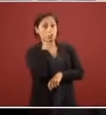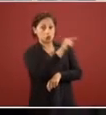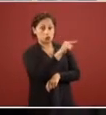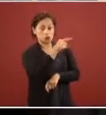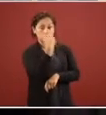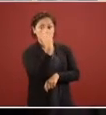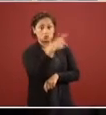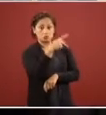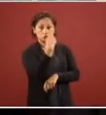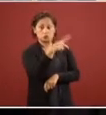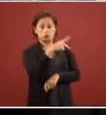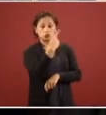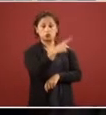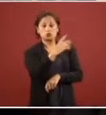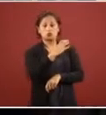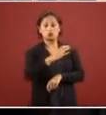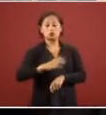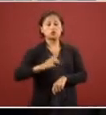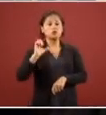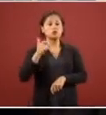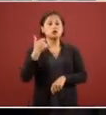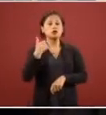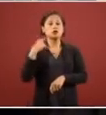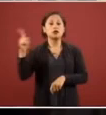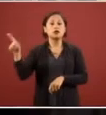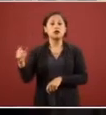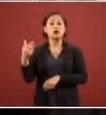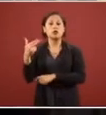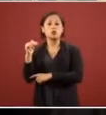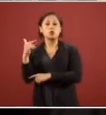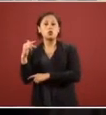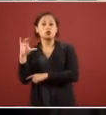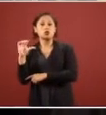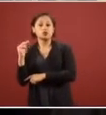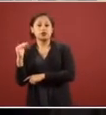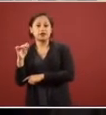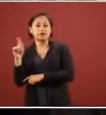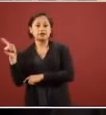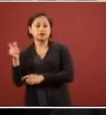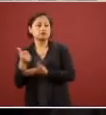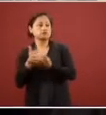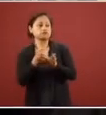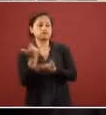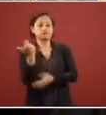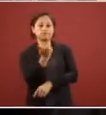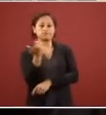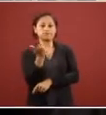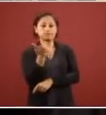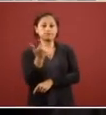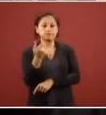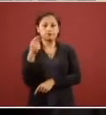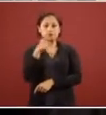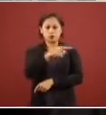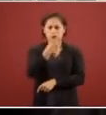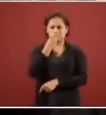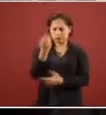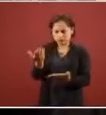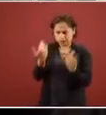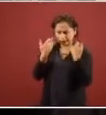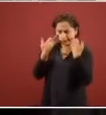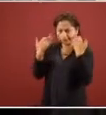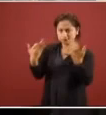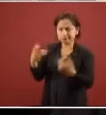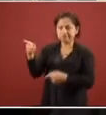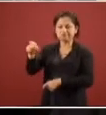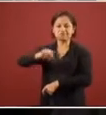Chávez. E incluso usted lo denunciaba que presentara pruebas, cosa que jamás hizo. Otro cable, por ejemplo, tiene que ver